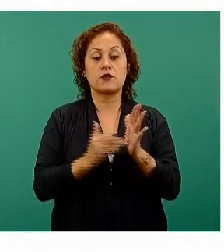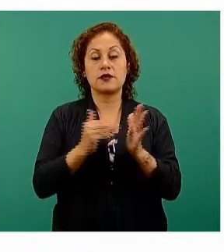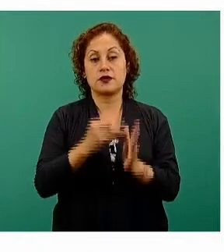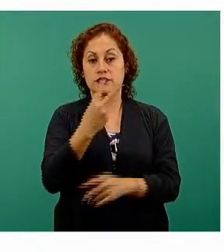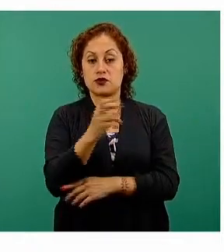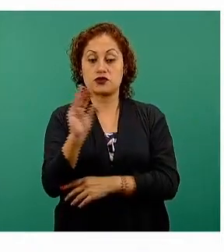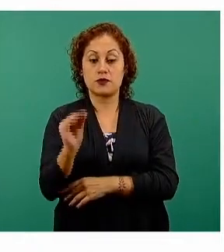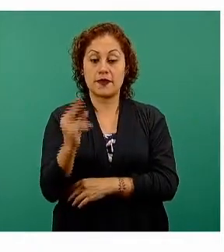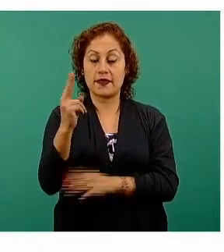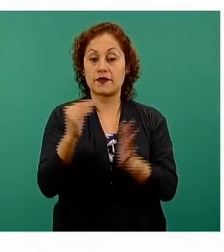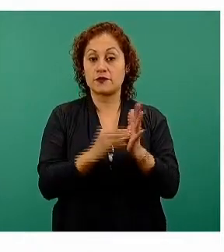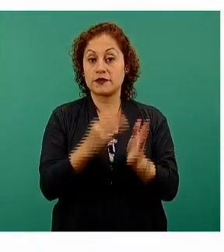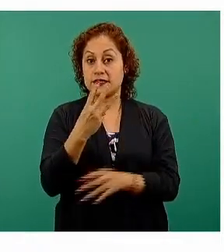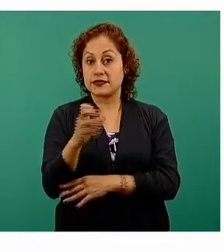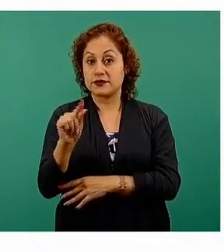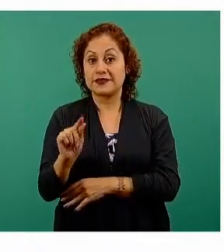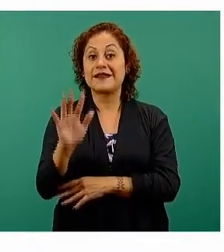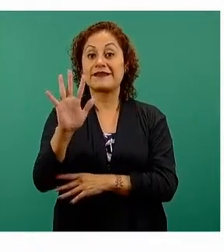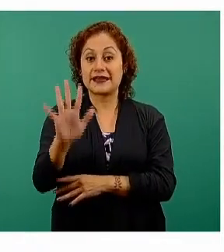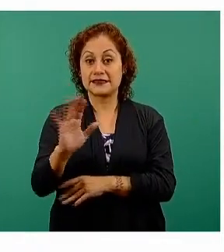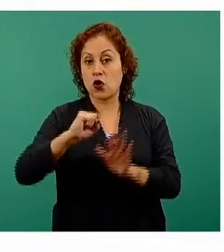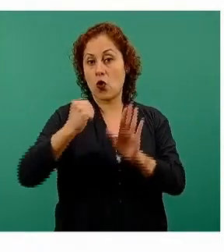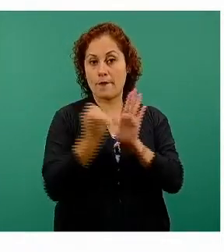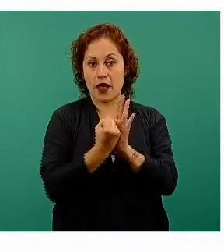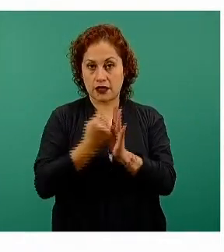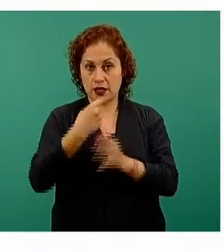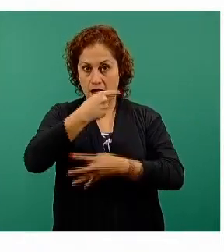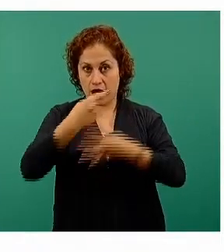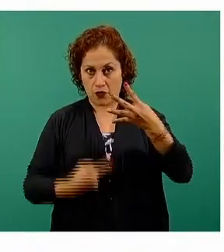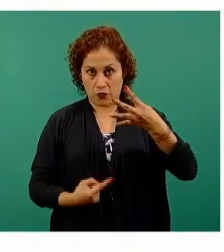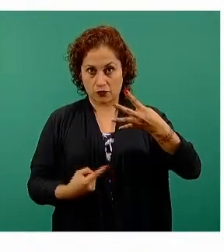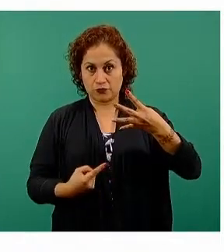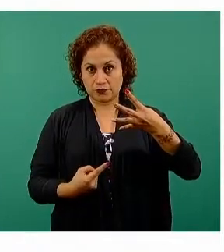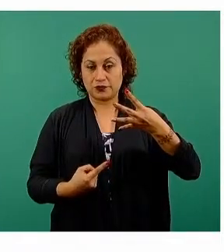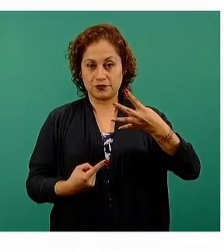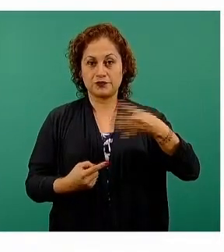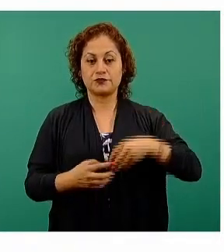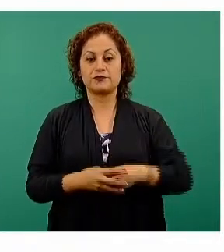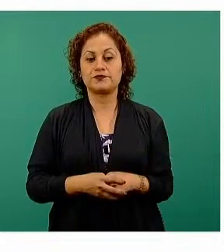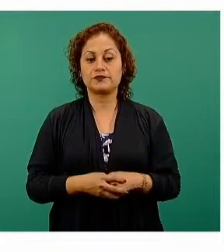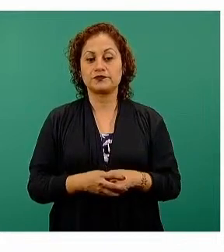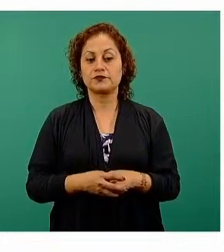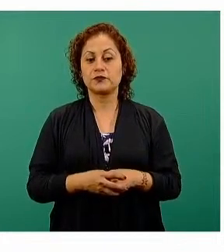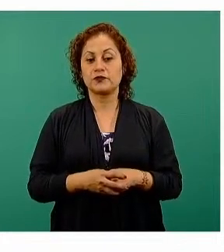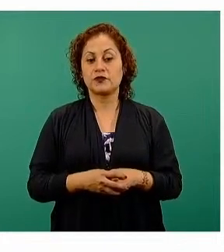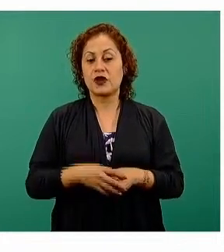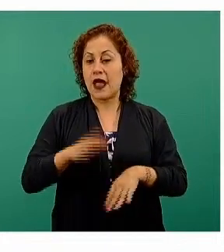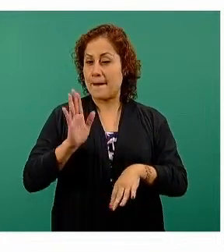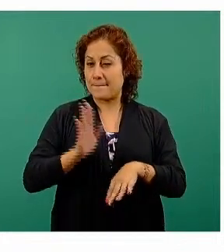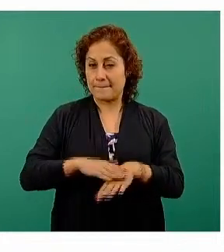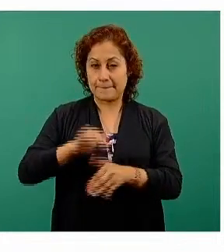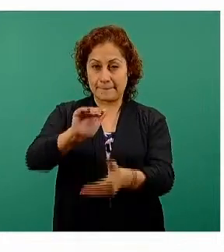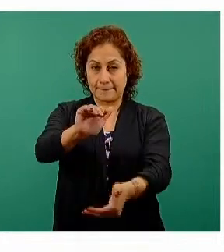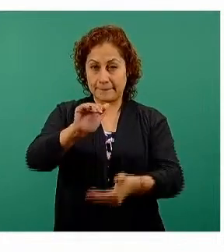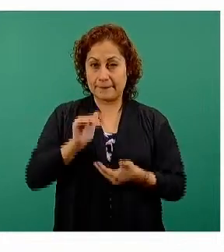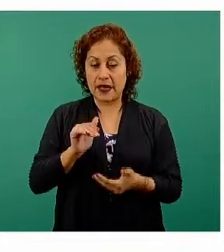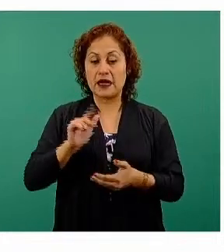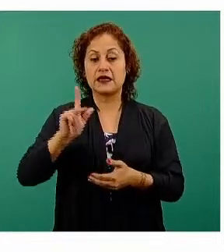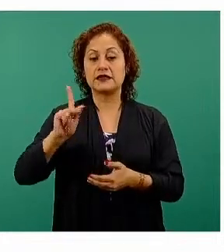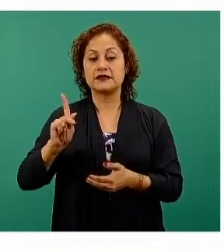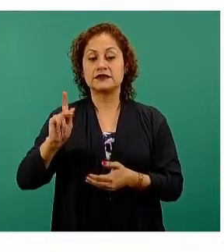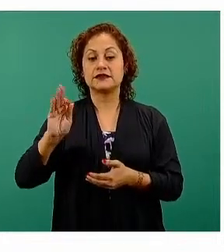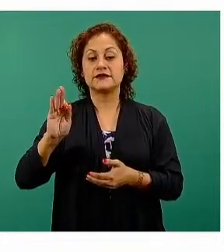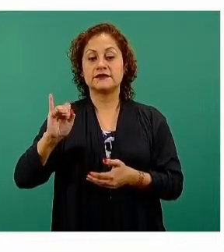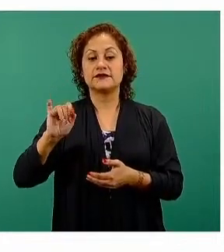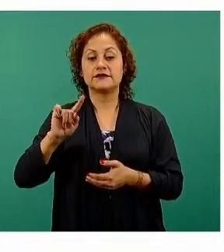5.292.375 dosis distribuidos en estas 4 marcas. Lo que más hemos recibido al momento son de Pfizer-BioNTech, que